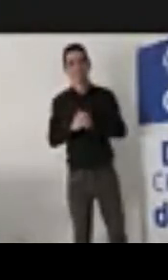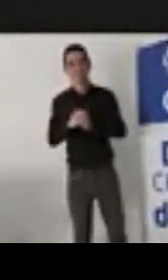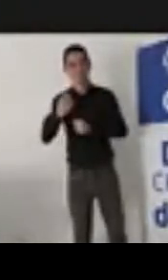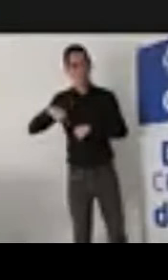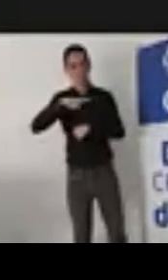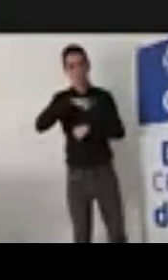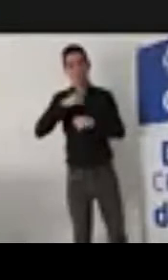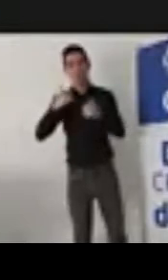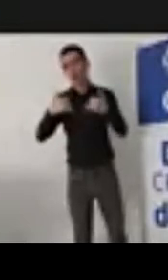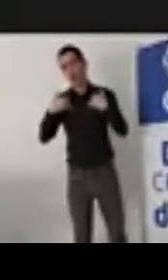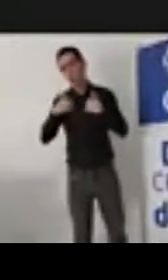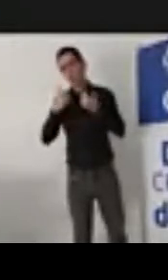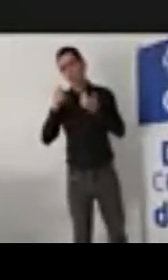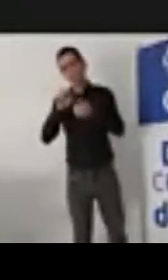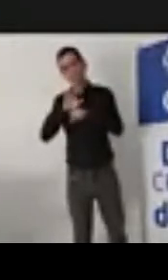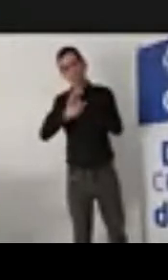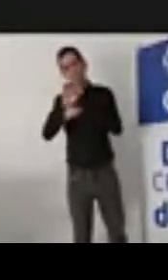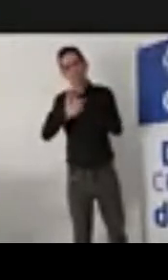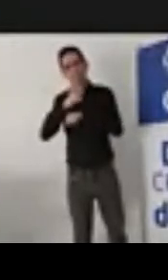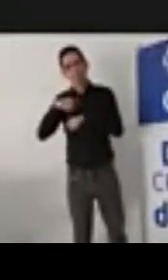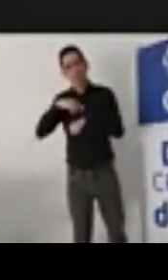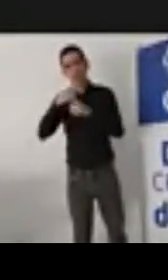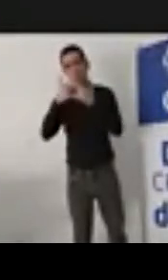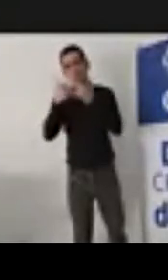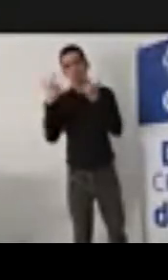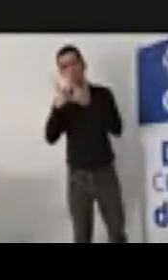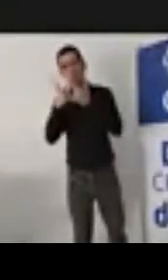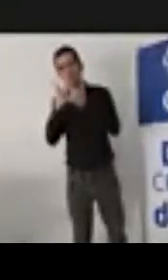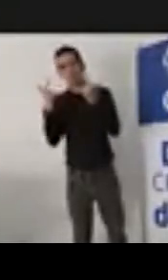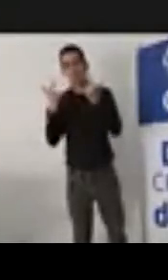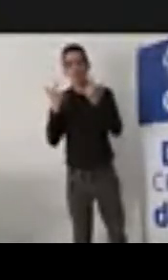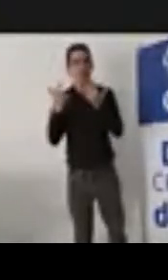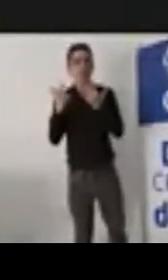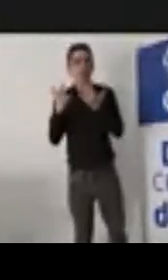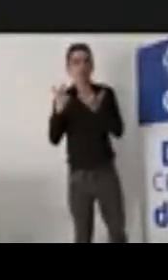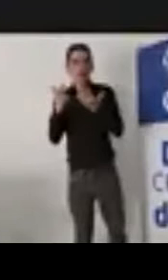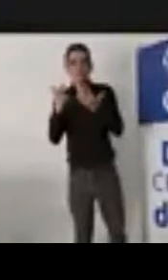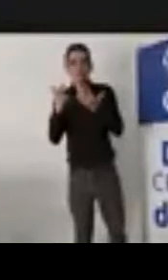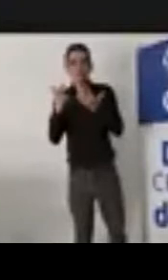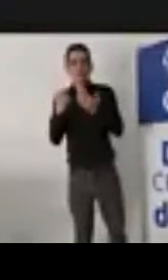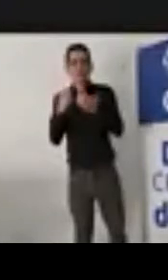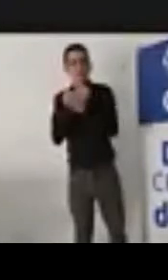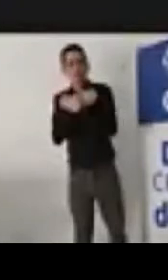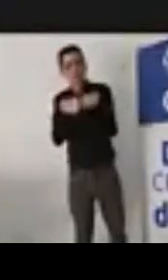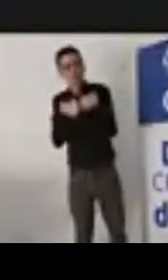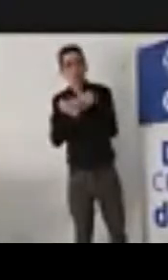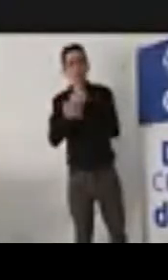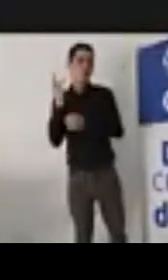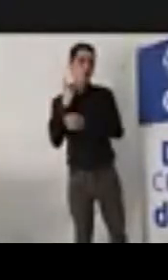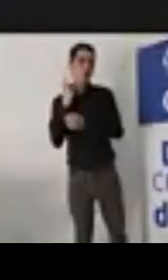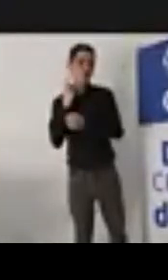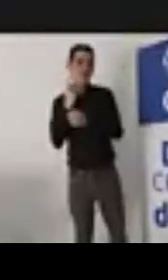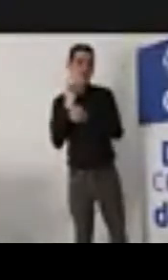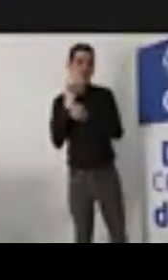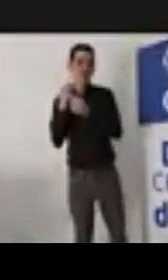democracia, de la participación ciudadana con incidencia desde lo público, desde la academia, desde la movilización social,